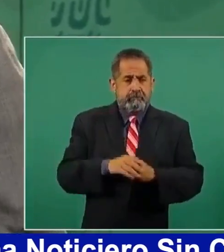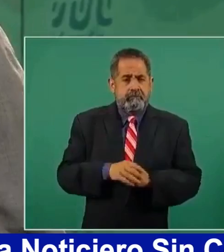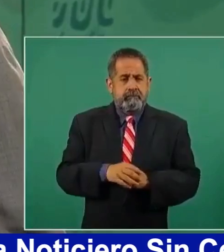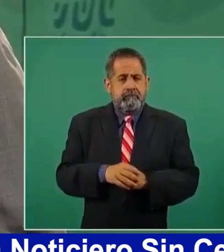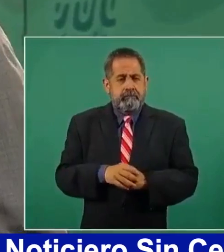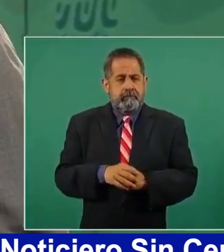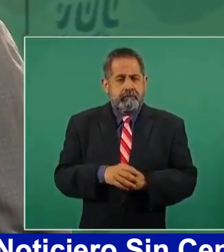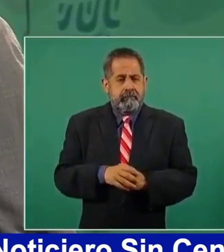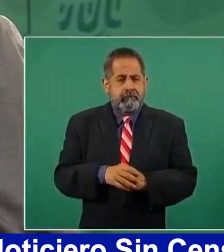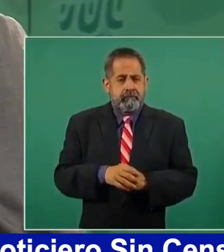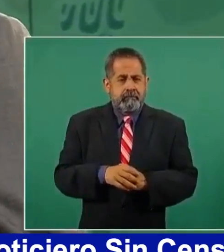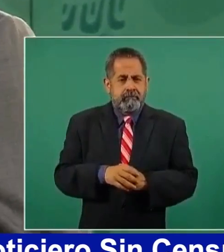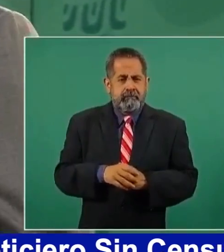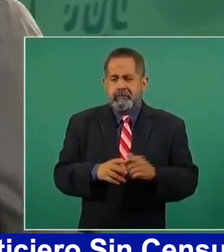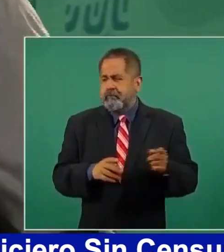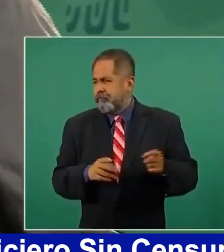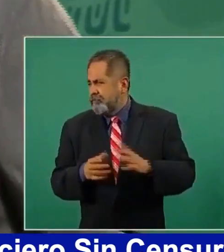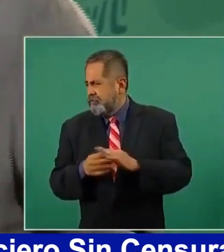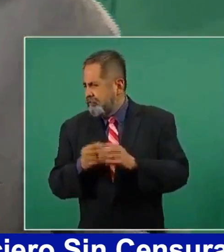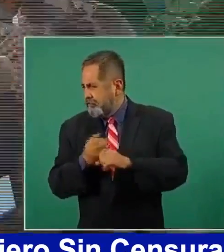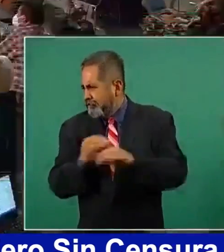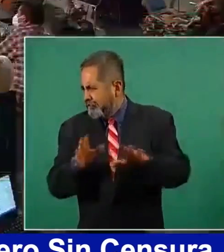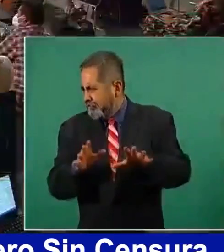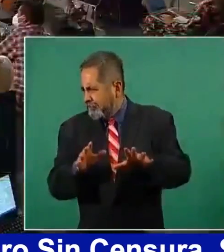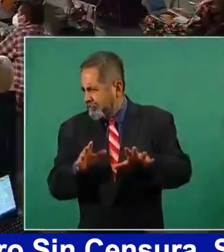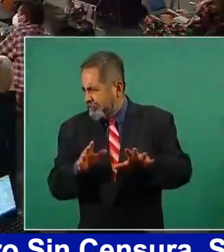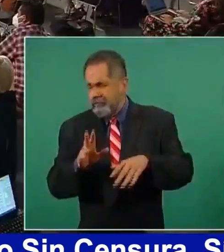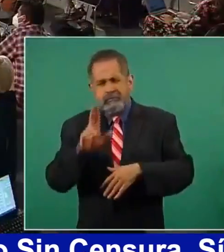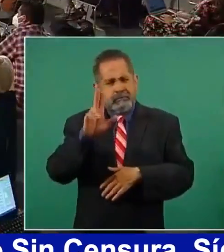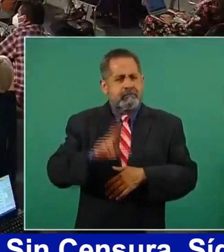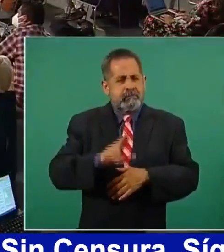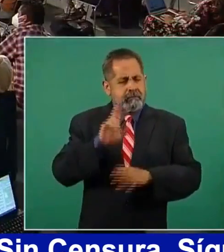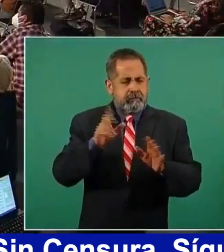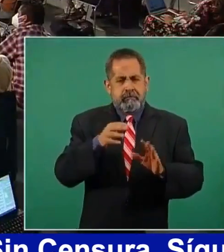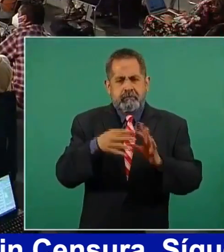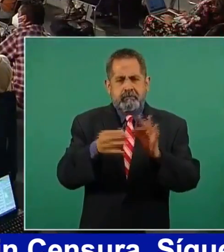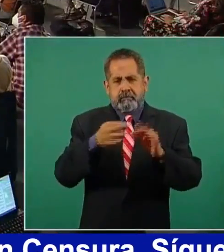aunque nos vamos a adelantar, pero esto no se informa los martes,